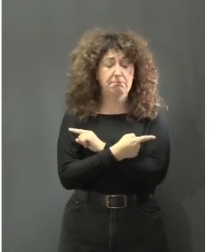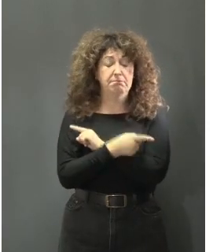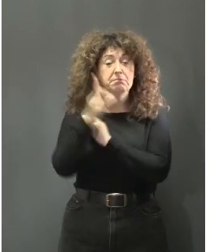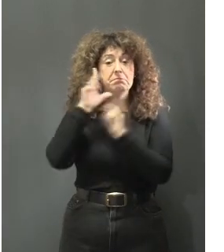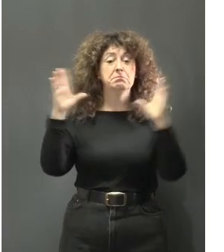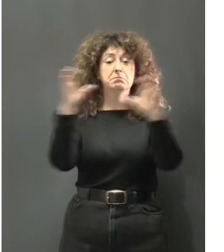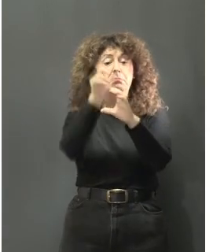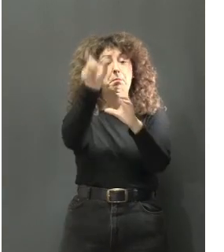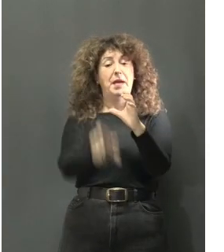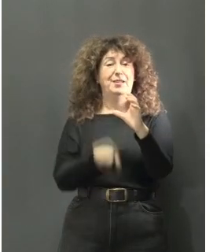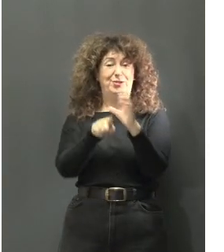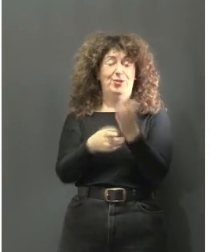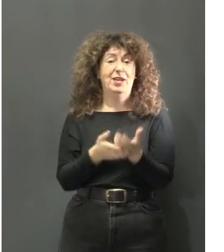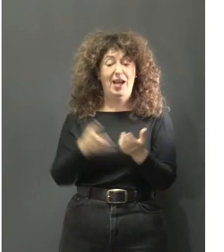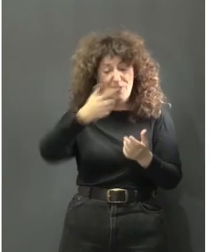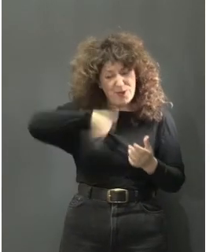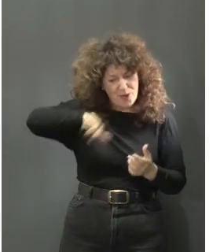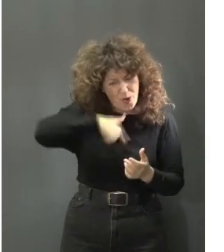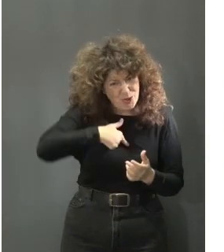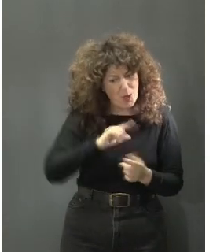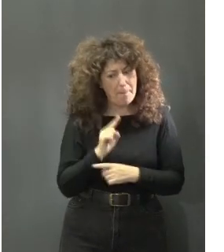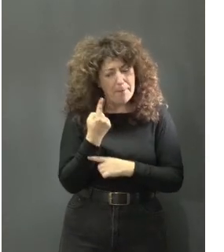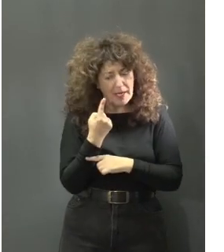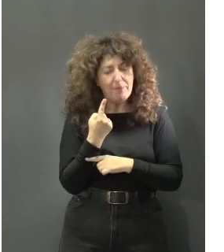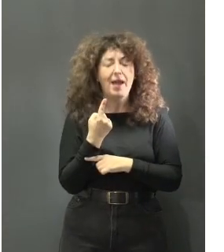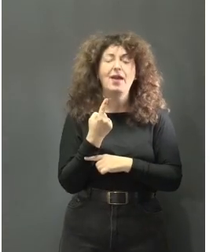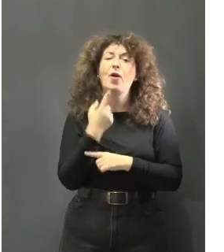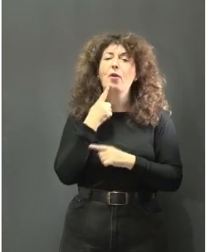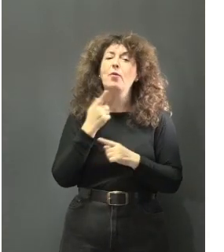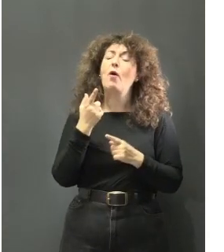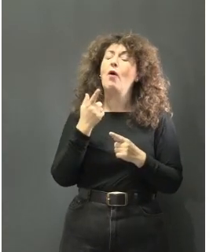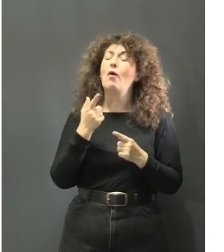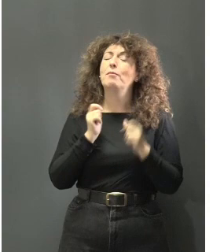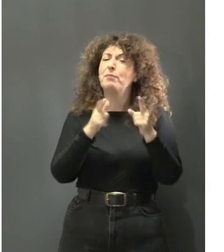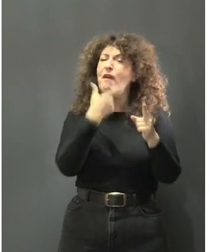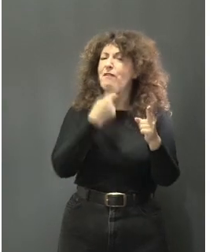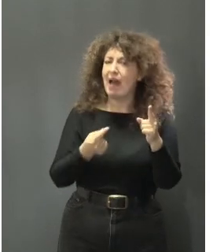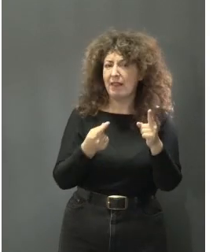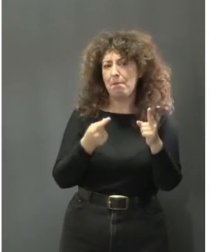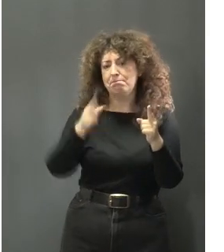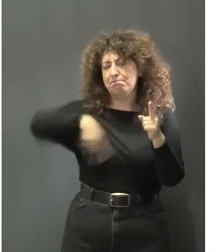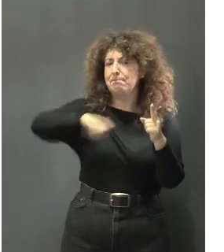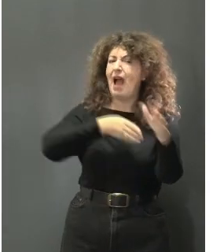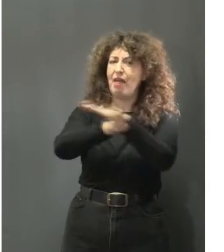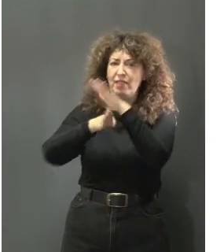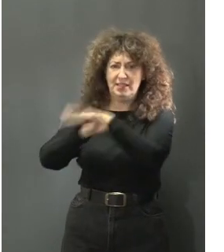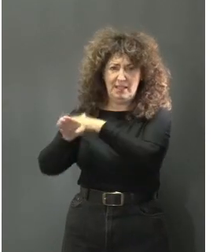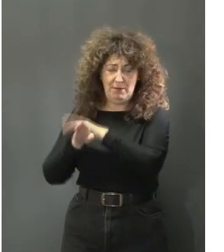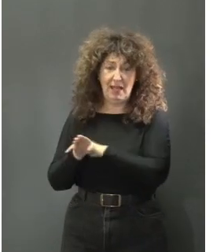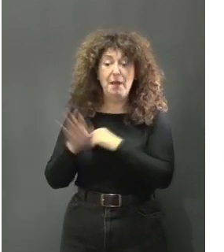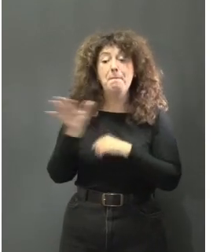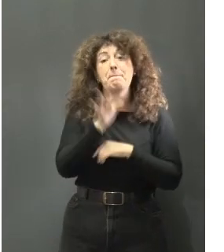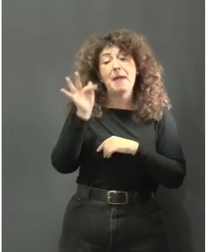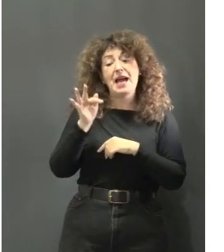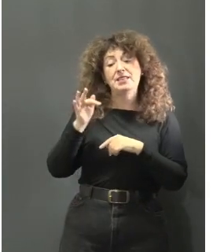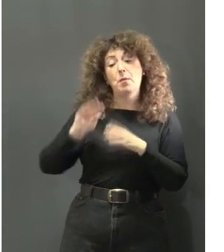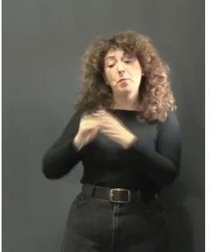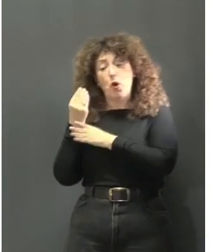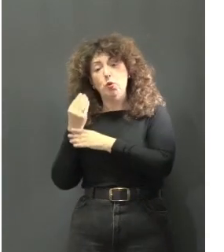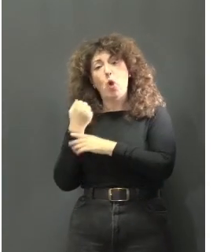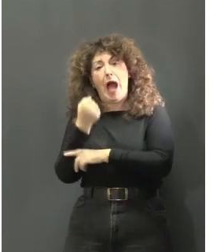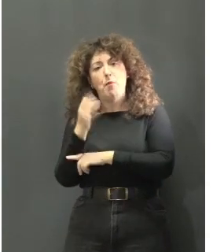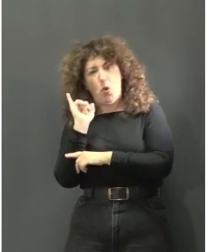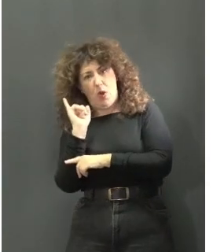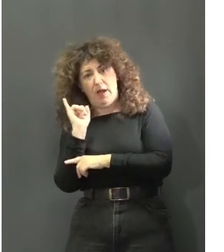Primero tenemos que ser nosotros quien facilitemos esa accesibilidad y luego tener además los puntos de apoyo, puedes o no,